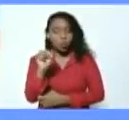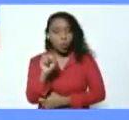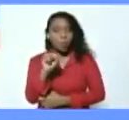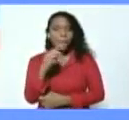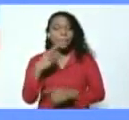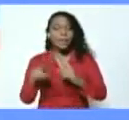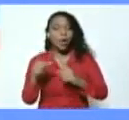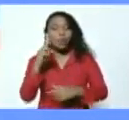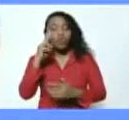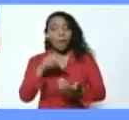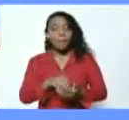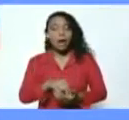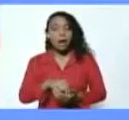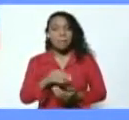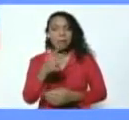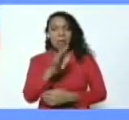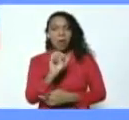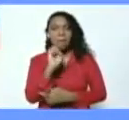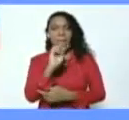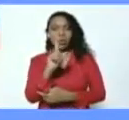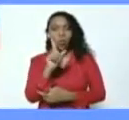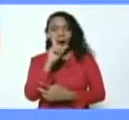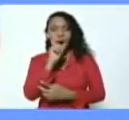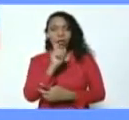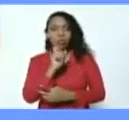2000, hace 21 años, pues.